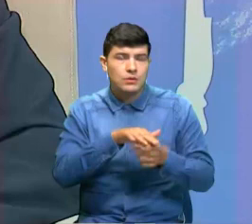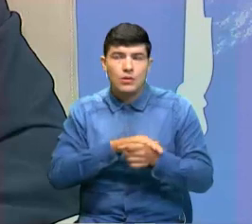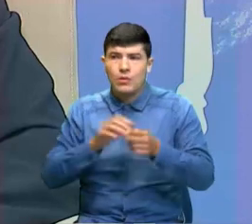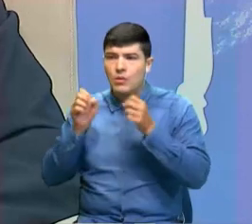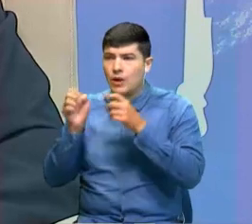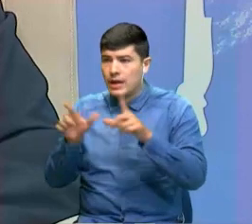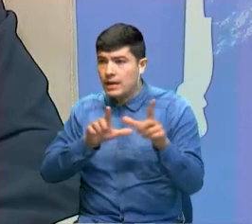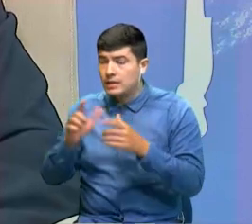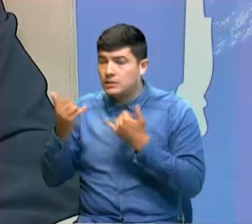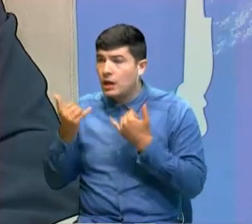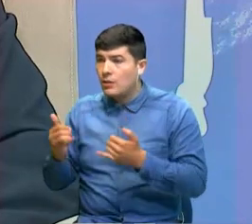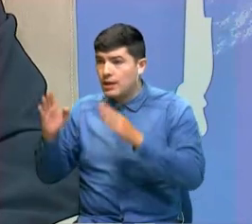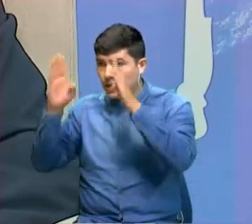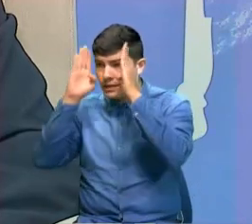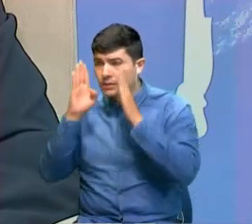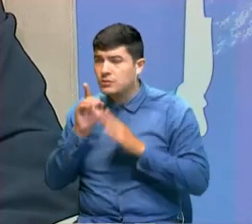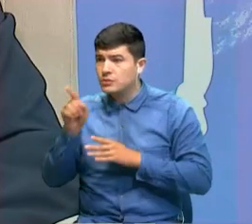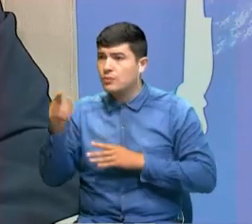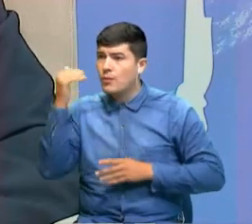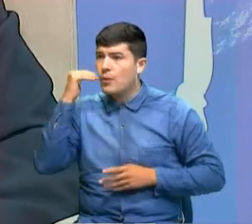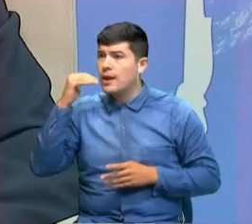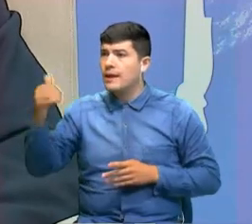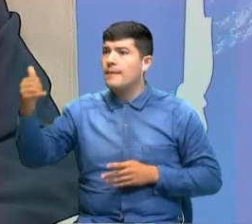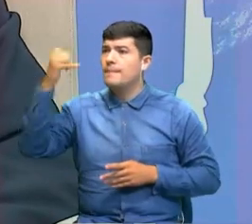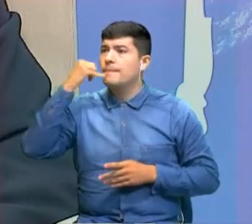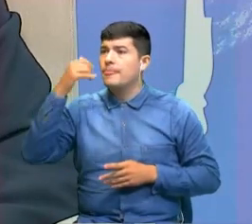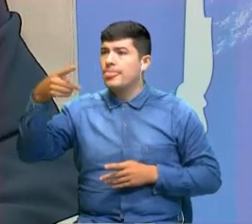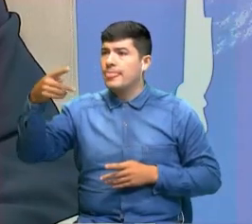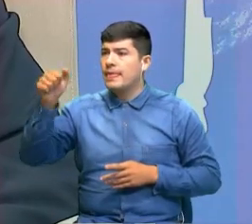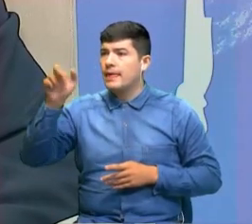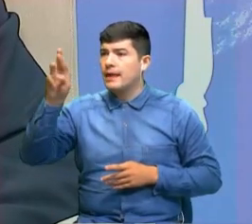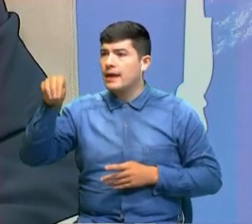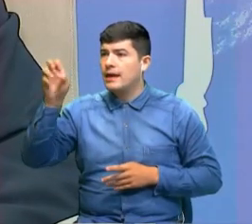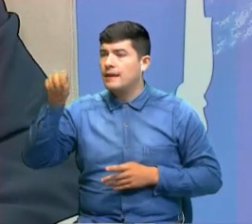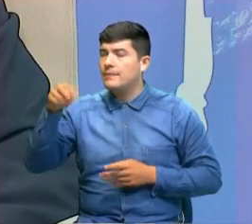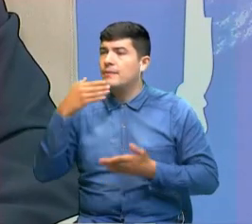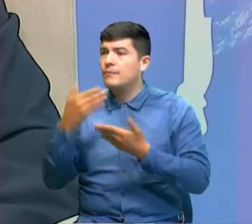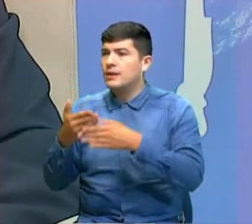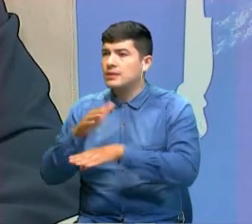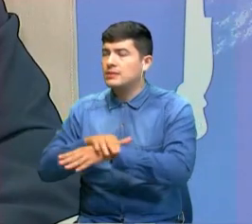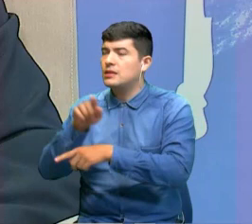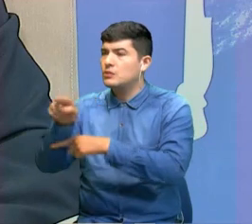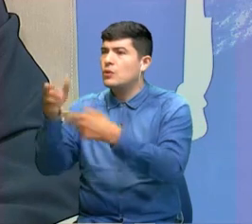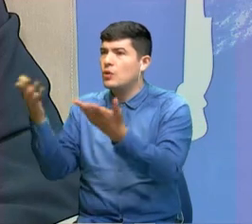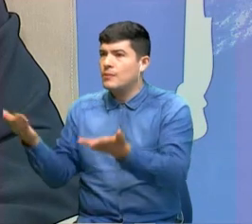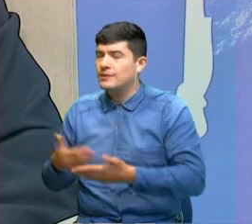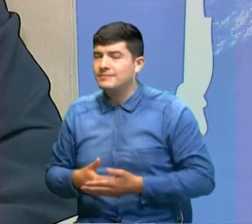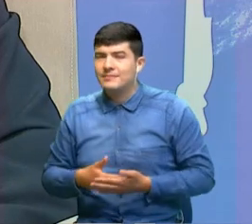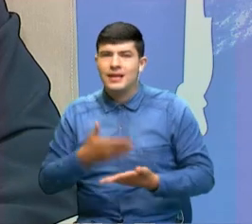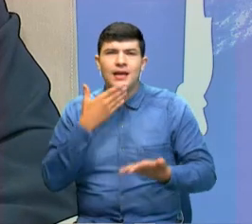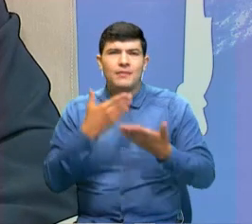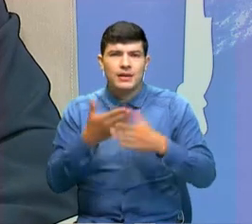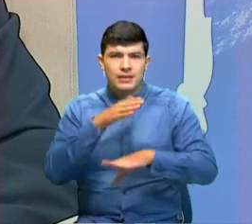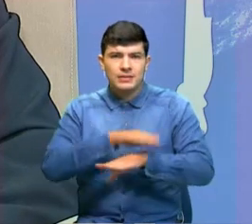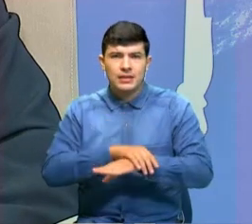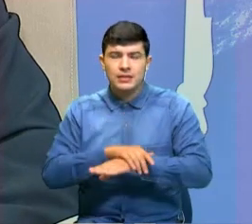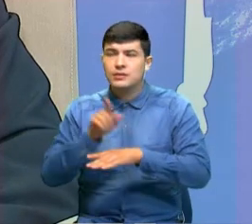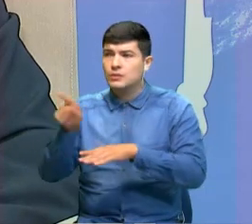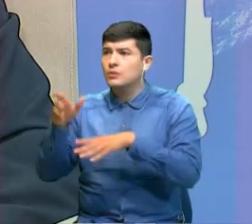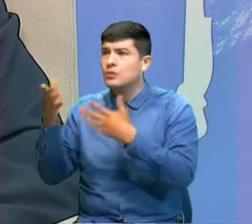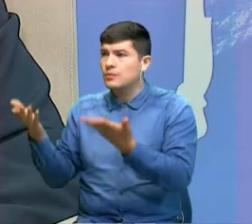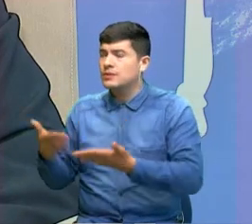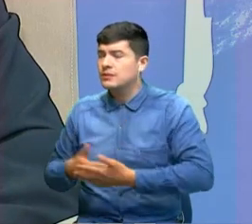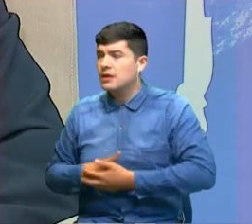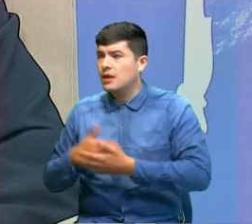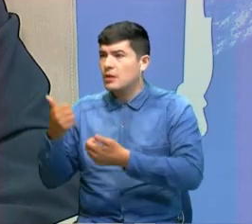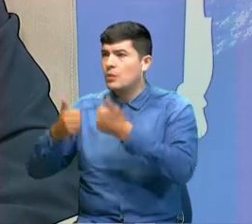vamos ahora a atender a la señora Carmen, que se encuentra en línea. Doña Carmen, ¿cómo le va? Muy buena tarde. Buenas tardes. ¿Cómo le va, doña Carmen?